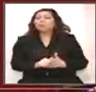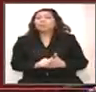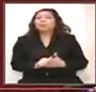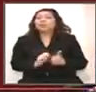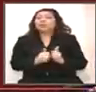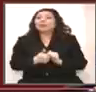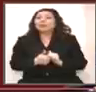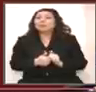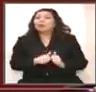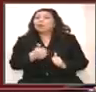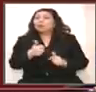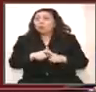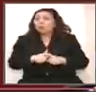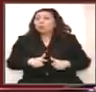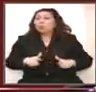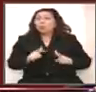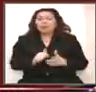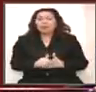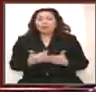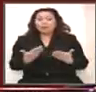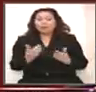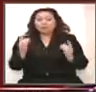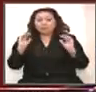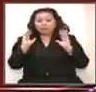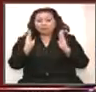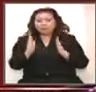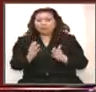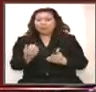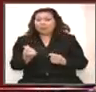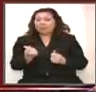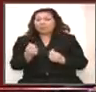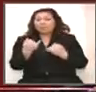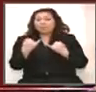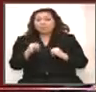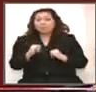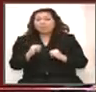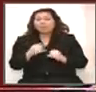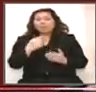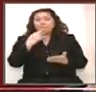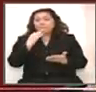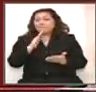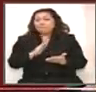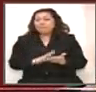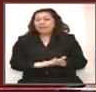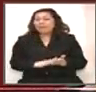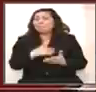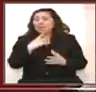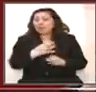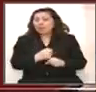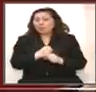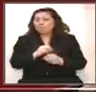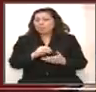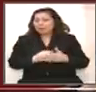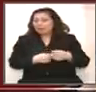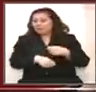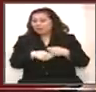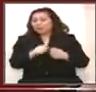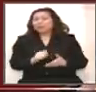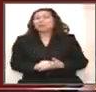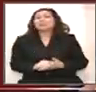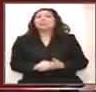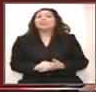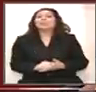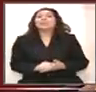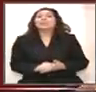y trasladadas a otros lugares donde se concentra el poder económico informal o ilegal para ser acogida por mafias que las